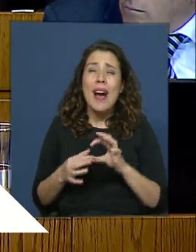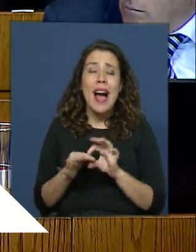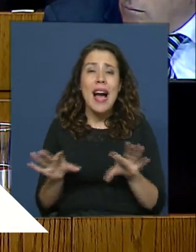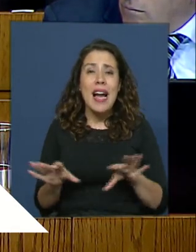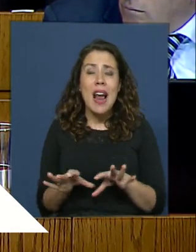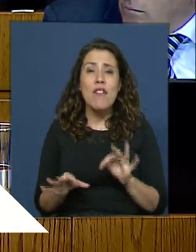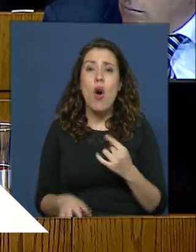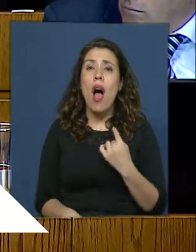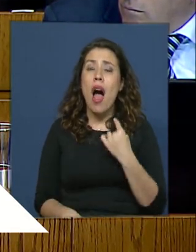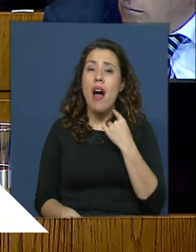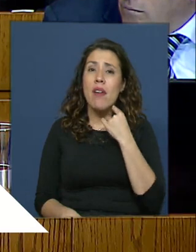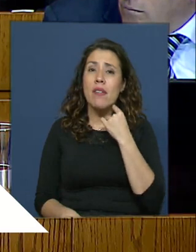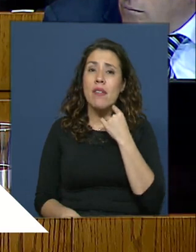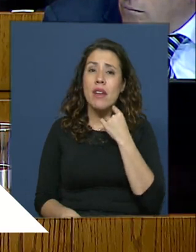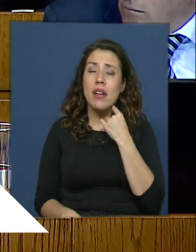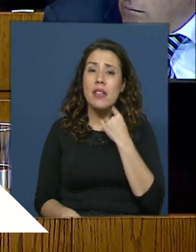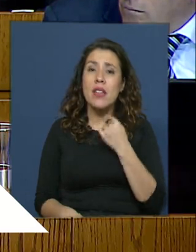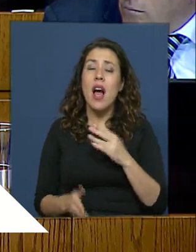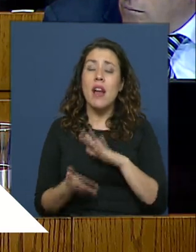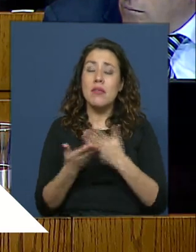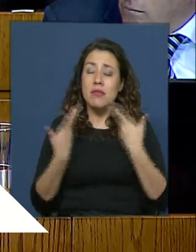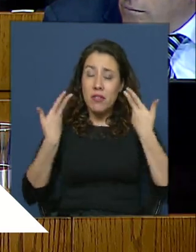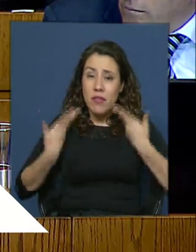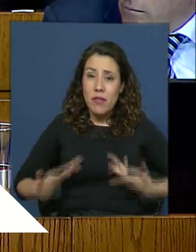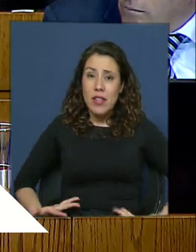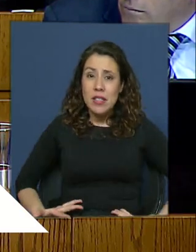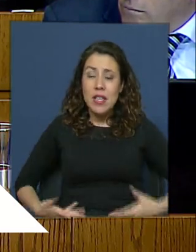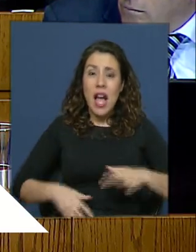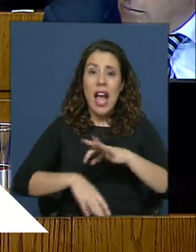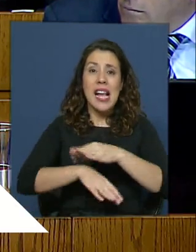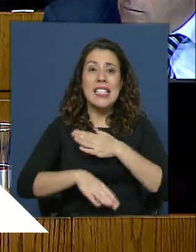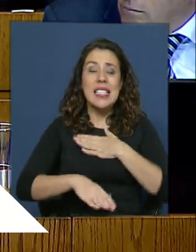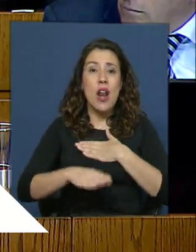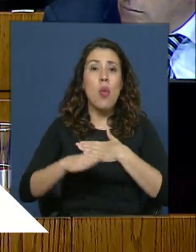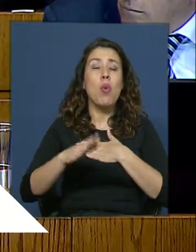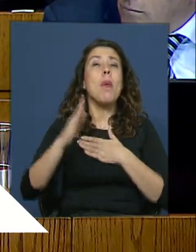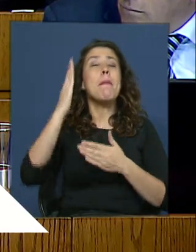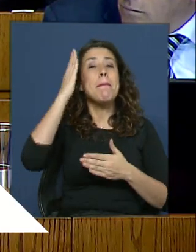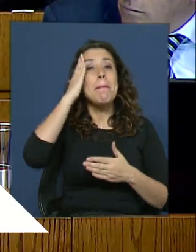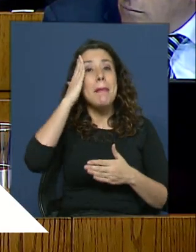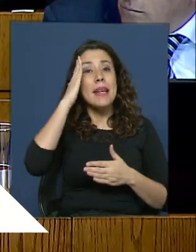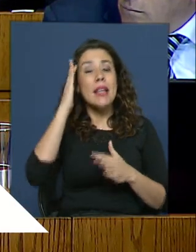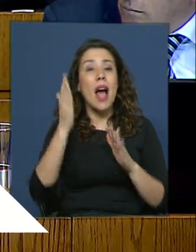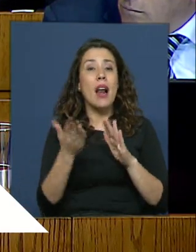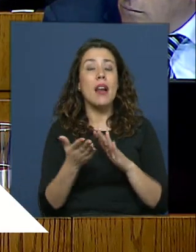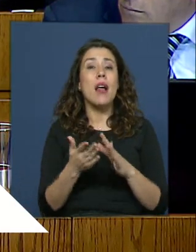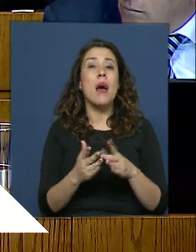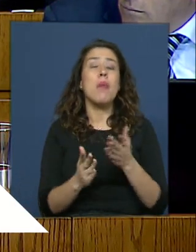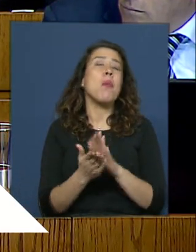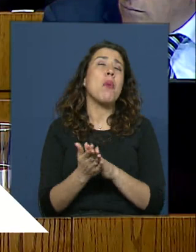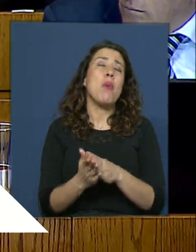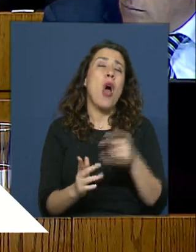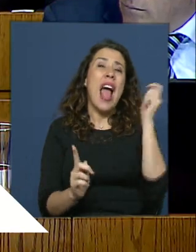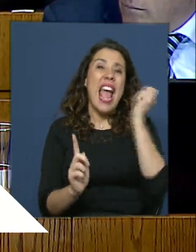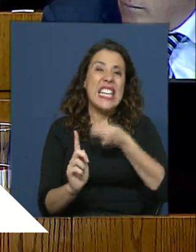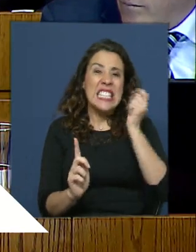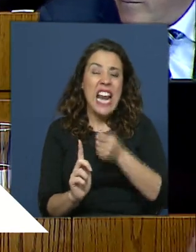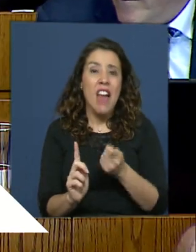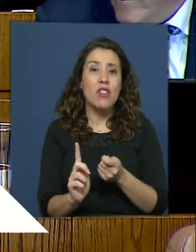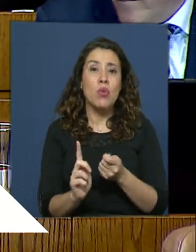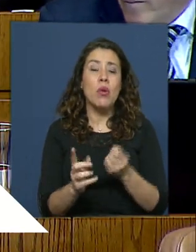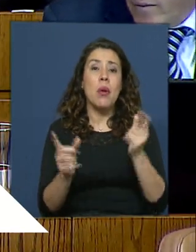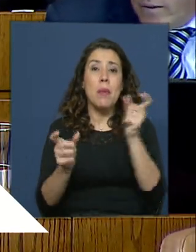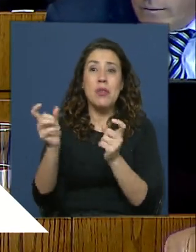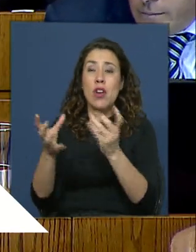o atentan gravemente contra la integridad física o la salud mental o física, como son la esclavitud, desaparición forzada